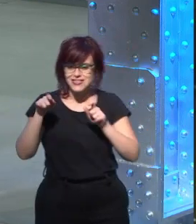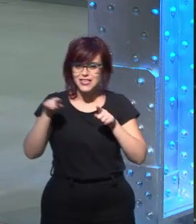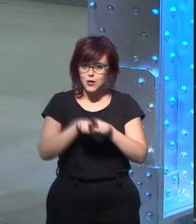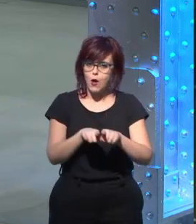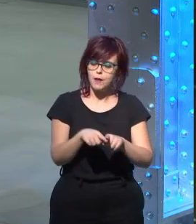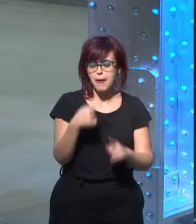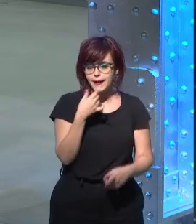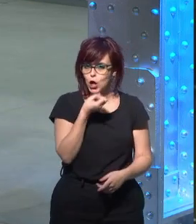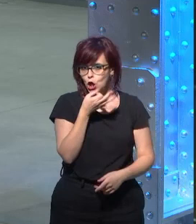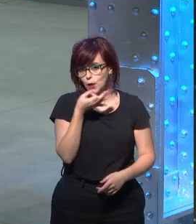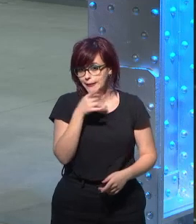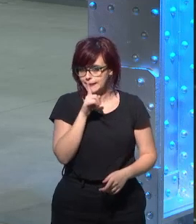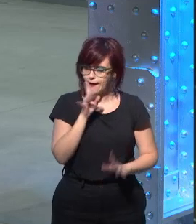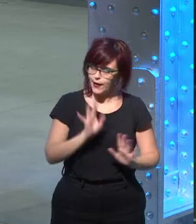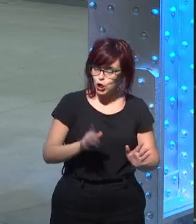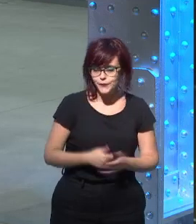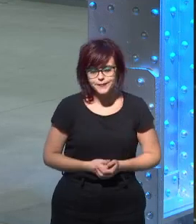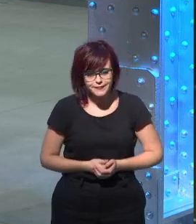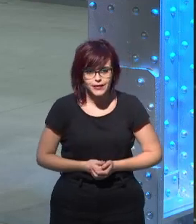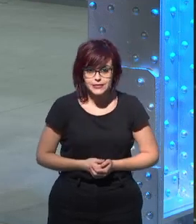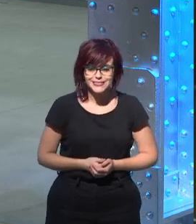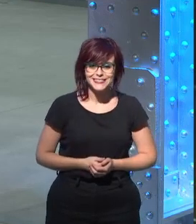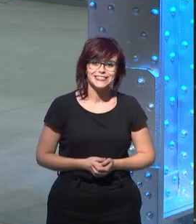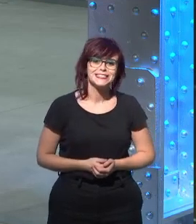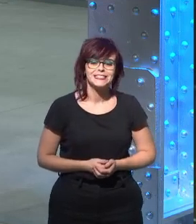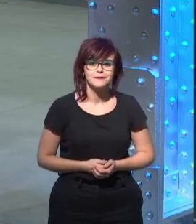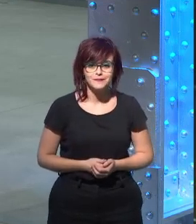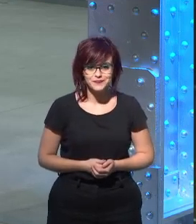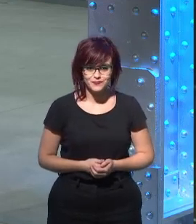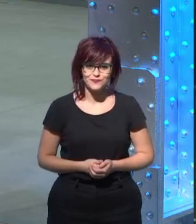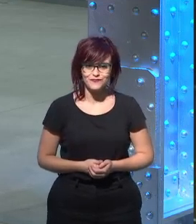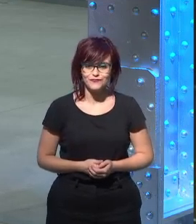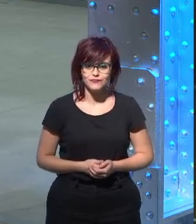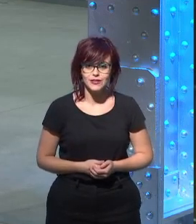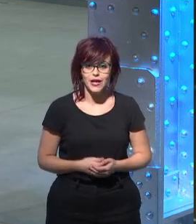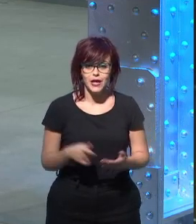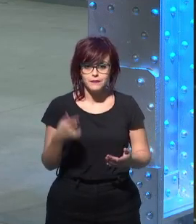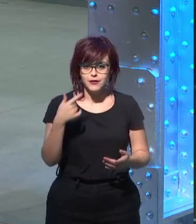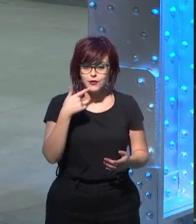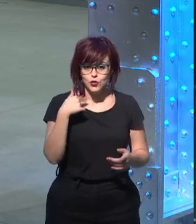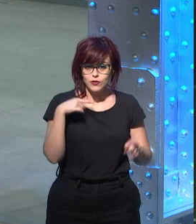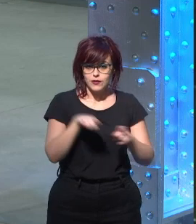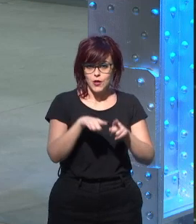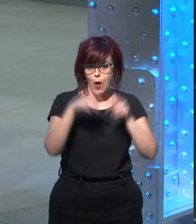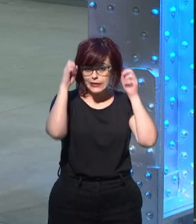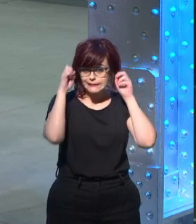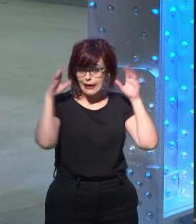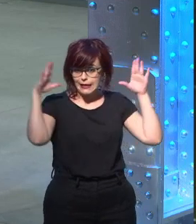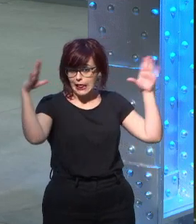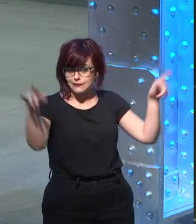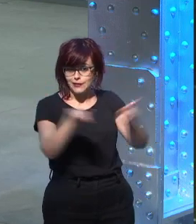Sin comentarios. Lo que te gusta. Me siento extraterrestre como Julio.